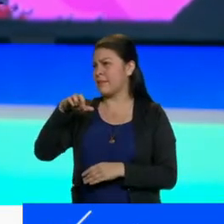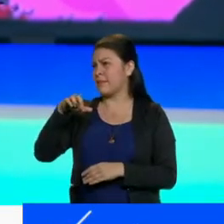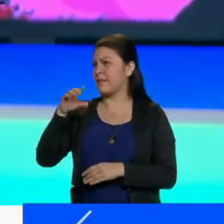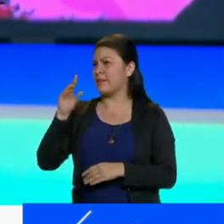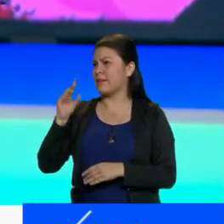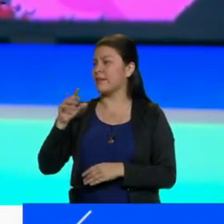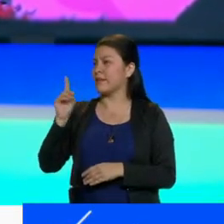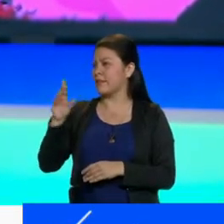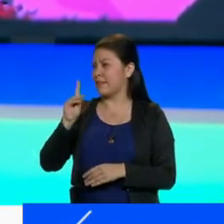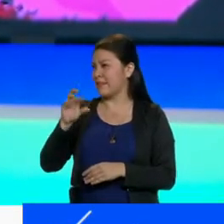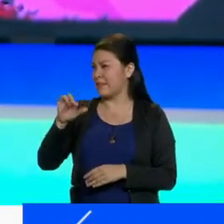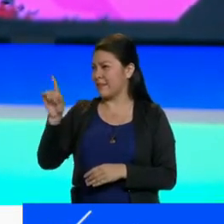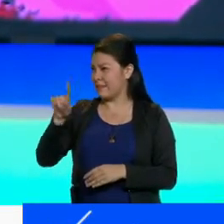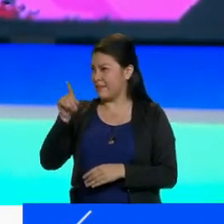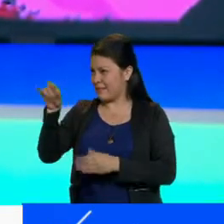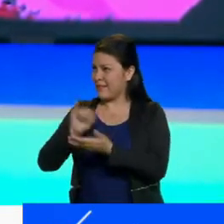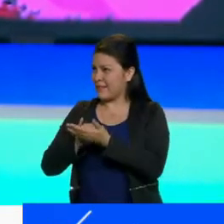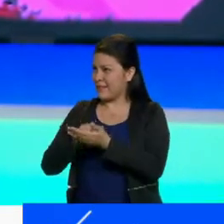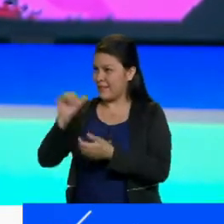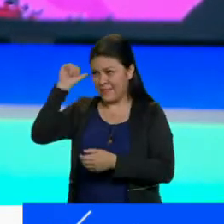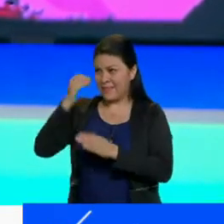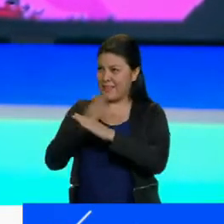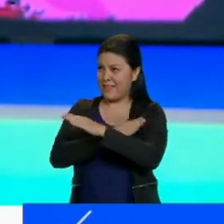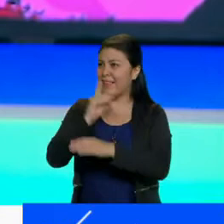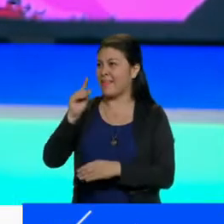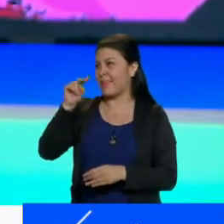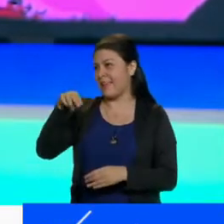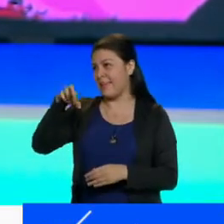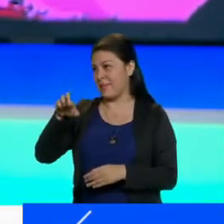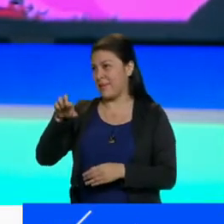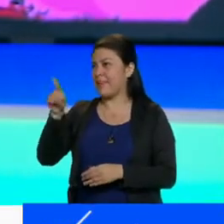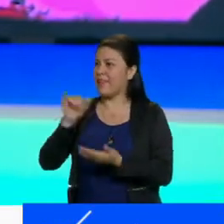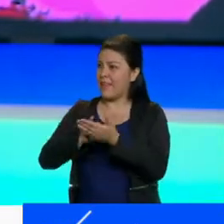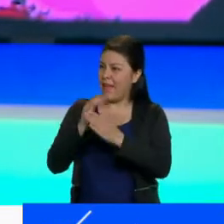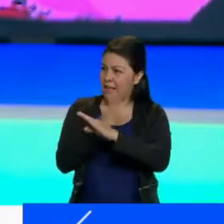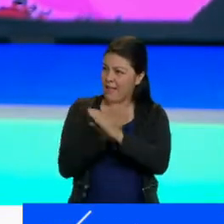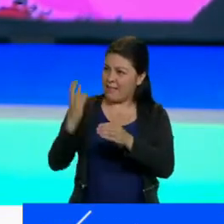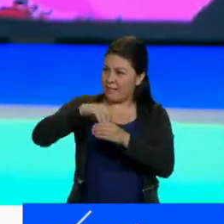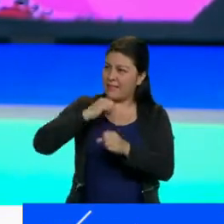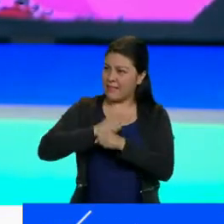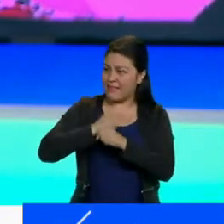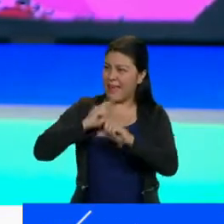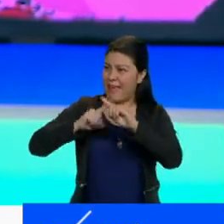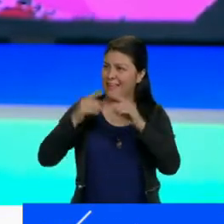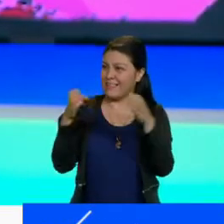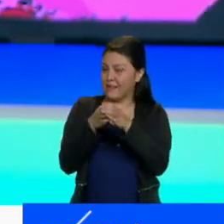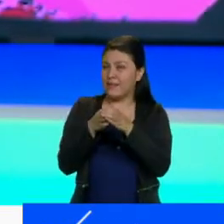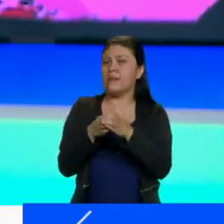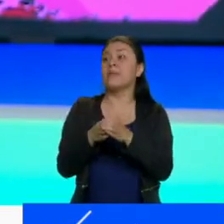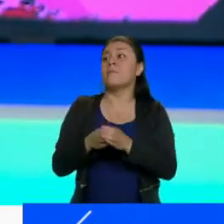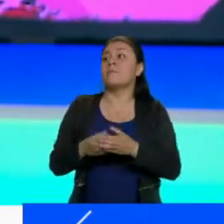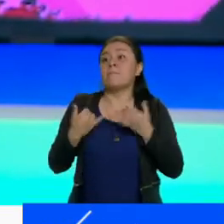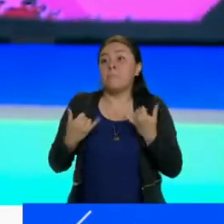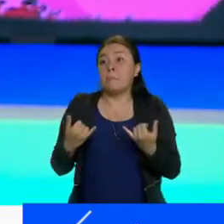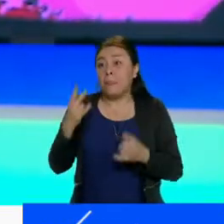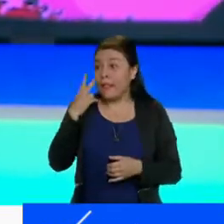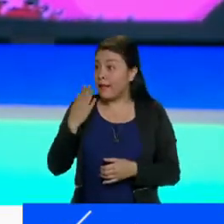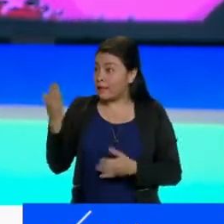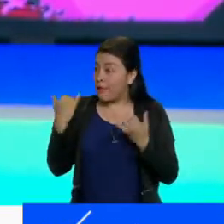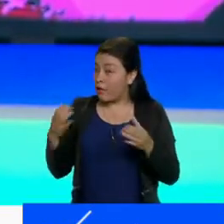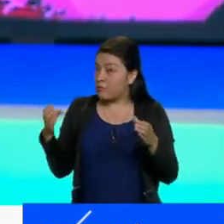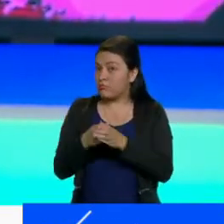área de biodiversidad, cambio climático y planes de desarrollo. Ahora que está en una